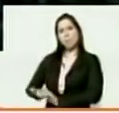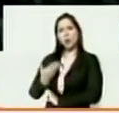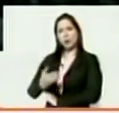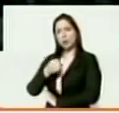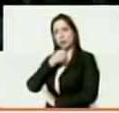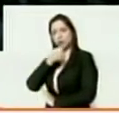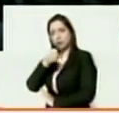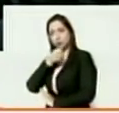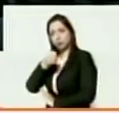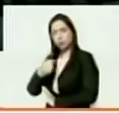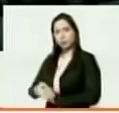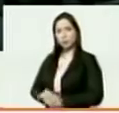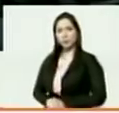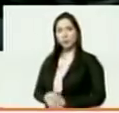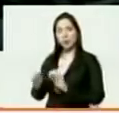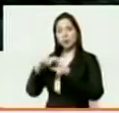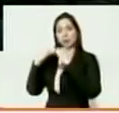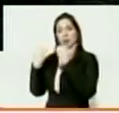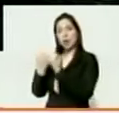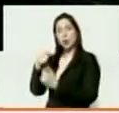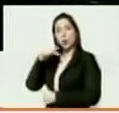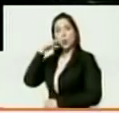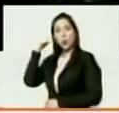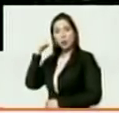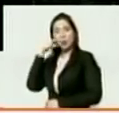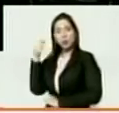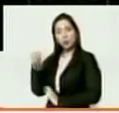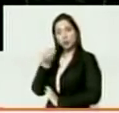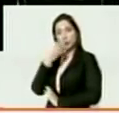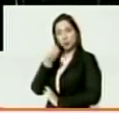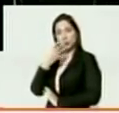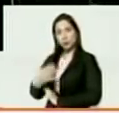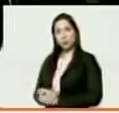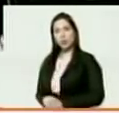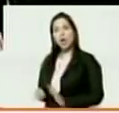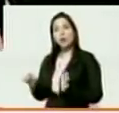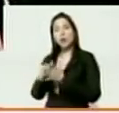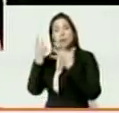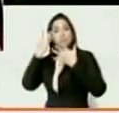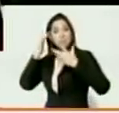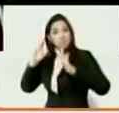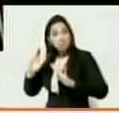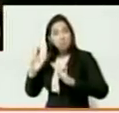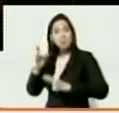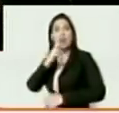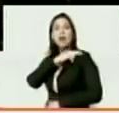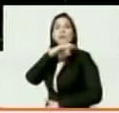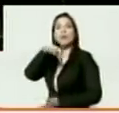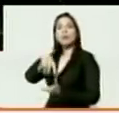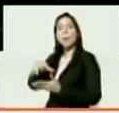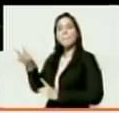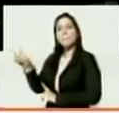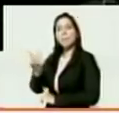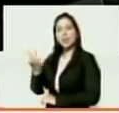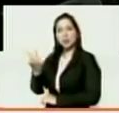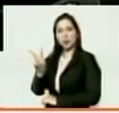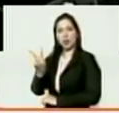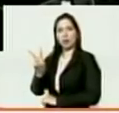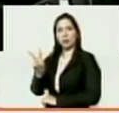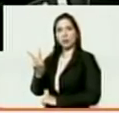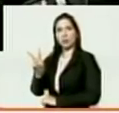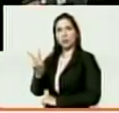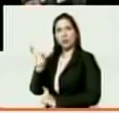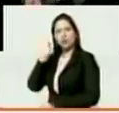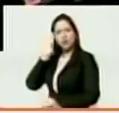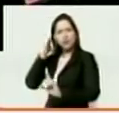de prensa en el Salón Ayacucho del Palacio de Miraflores, donde se prevé que el jefe de Estado venezolano esté y